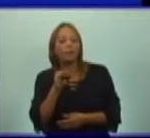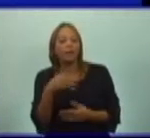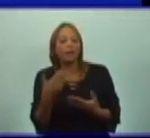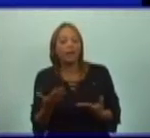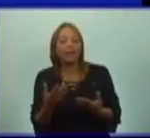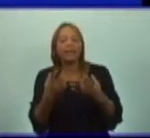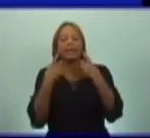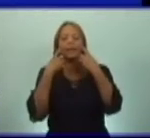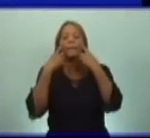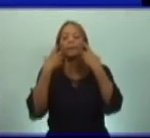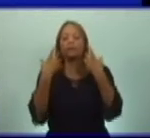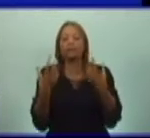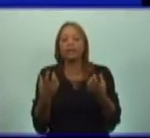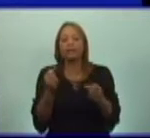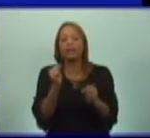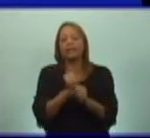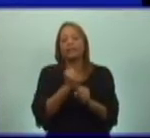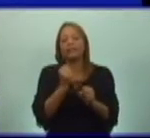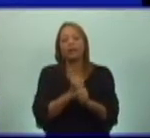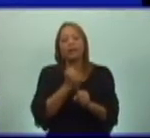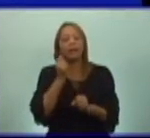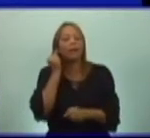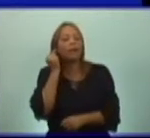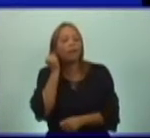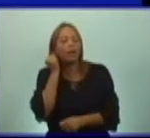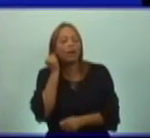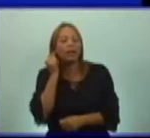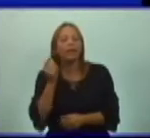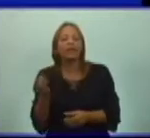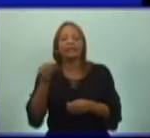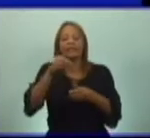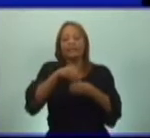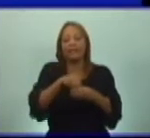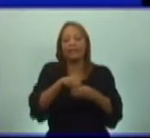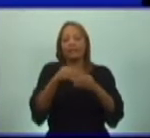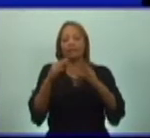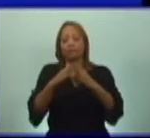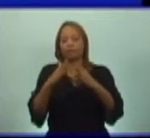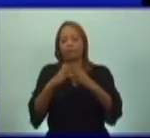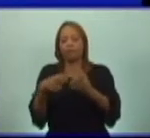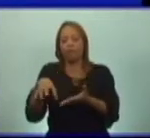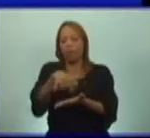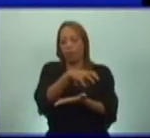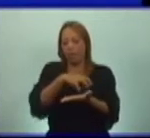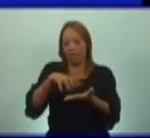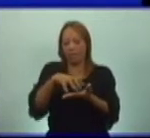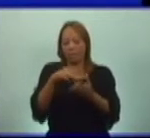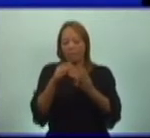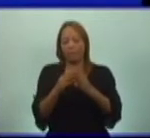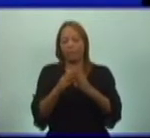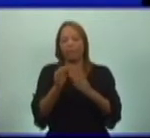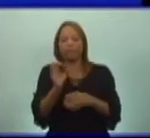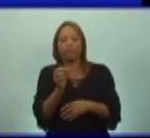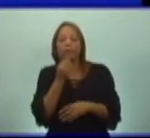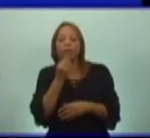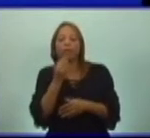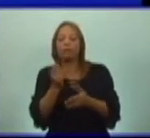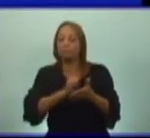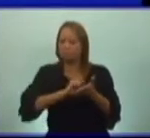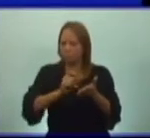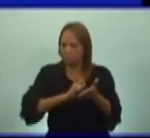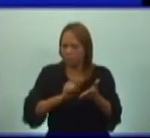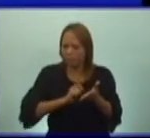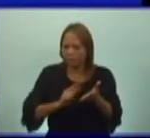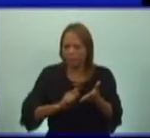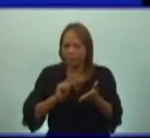la importancia de la labor de la mujer en tu localidad. Pueden ir anotando